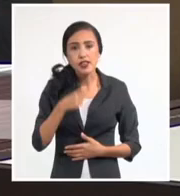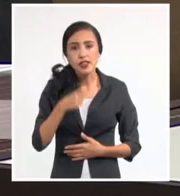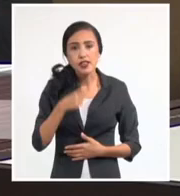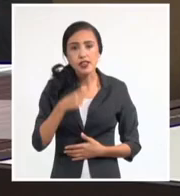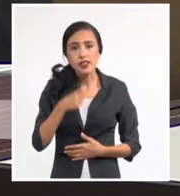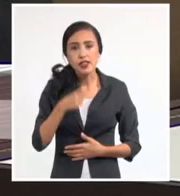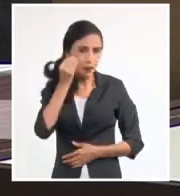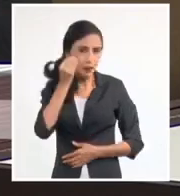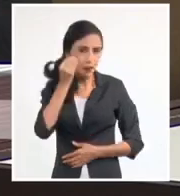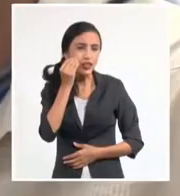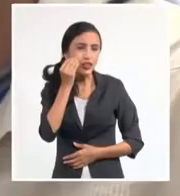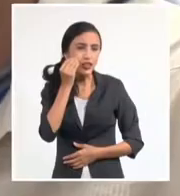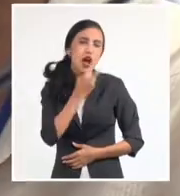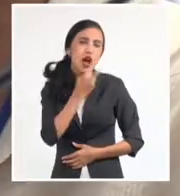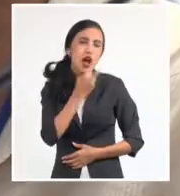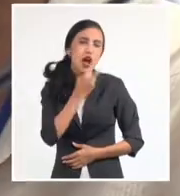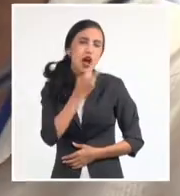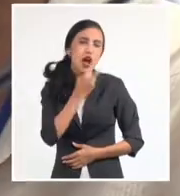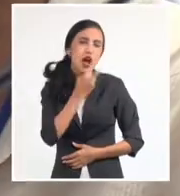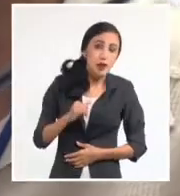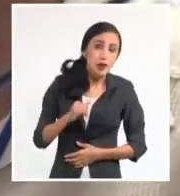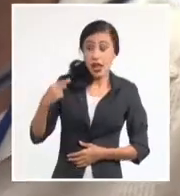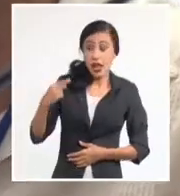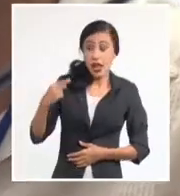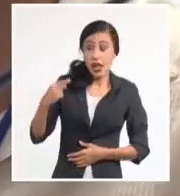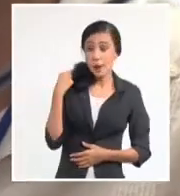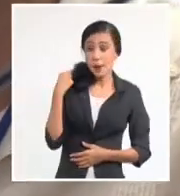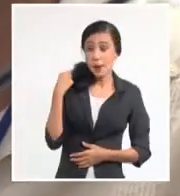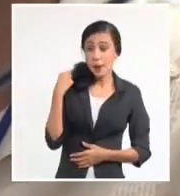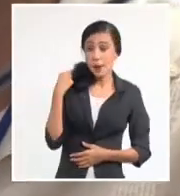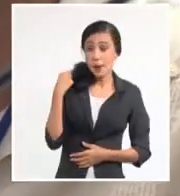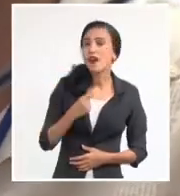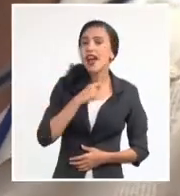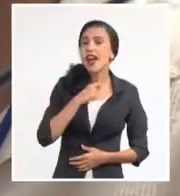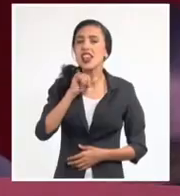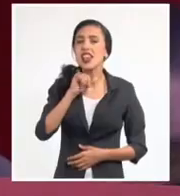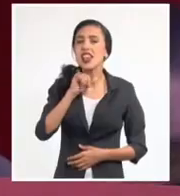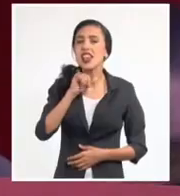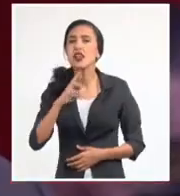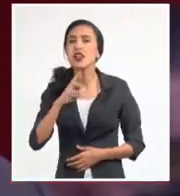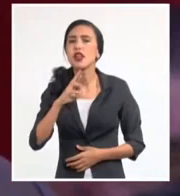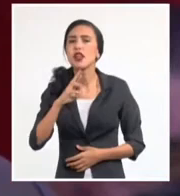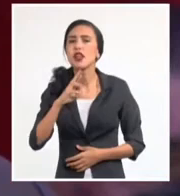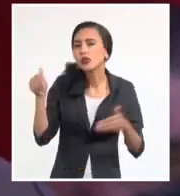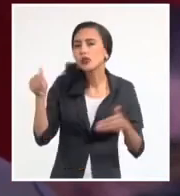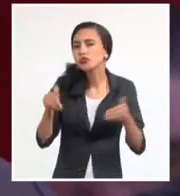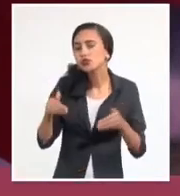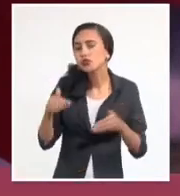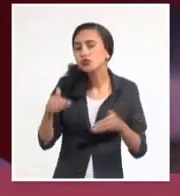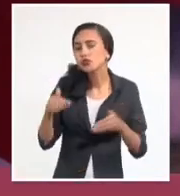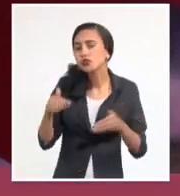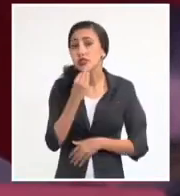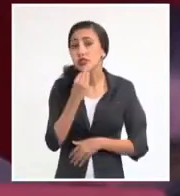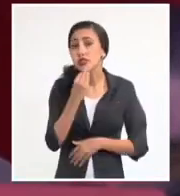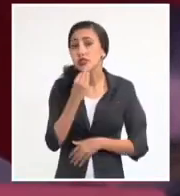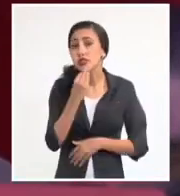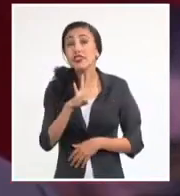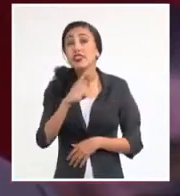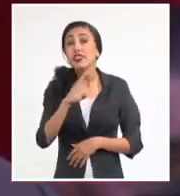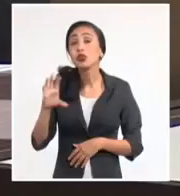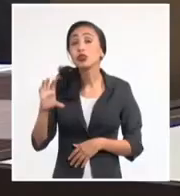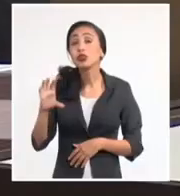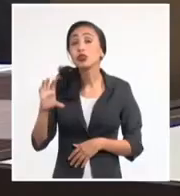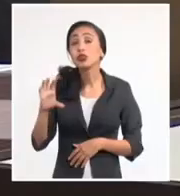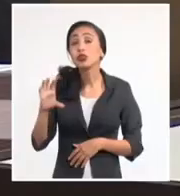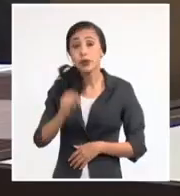la sensibilidad. Ayer le preguntaba a Elier cuántas personas estaban asistiendo y me decía, Yailin, más de 400 peticiones tenemos